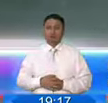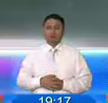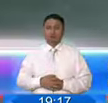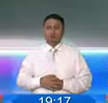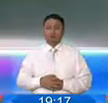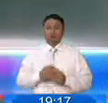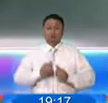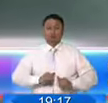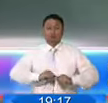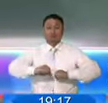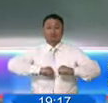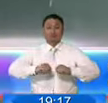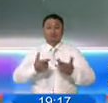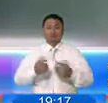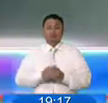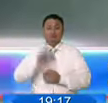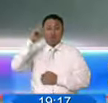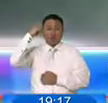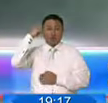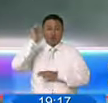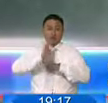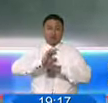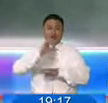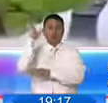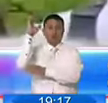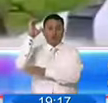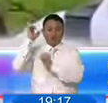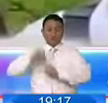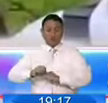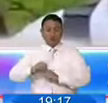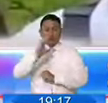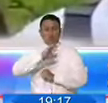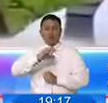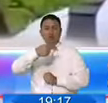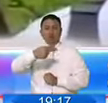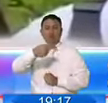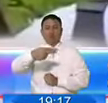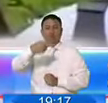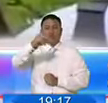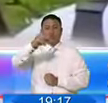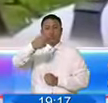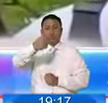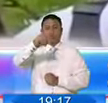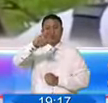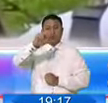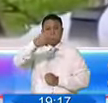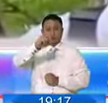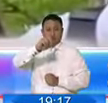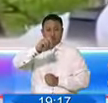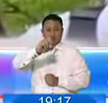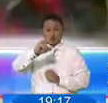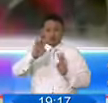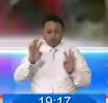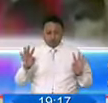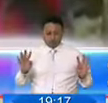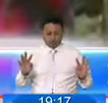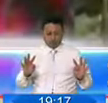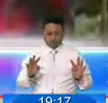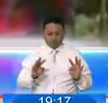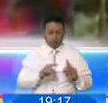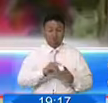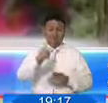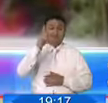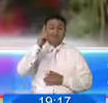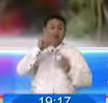continúan las operaciones de los gobiernos de ecuador y colombia para dar con el paradero de igual del patricio ariza la aliado guacho líder del grupo disidente